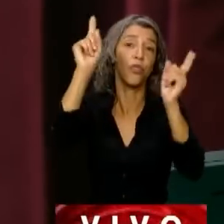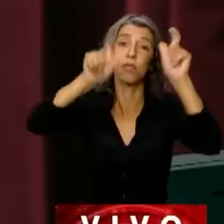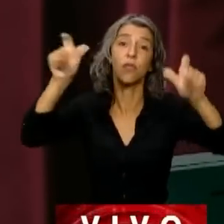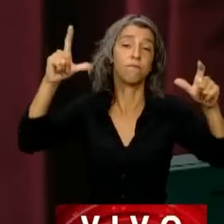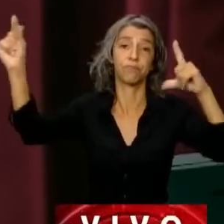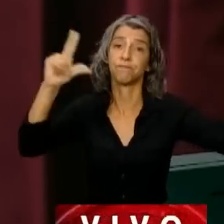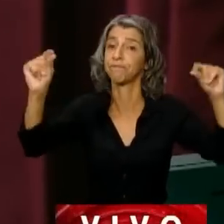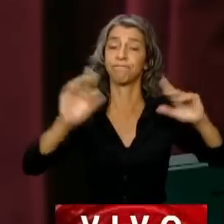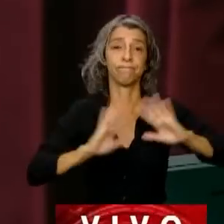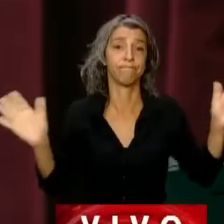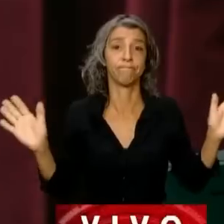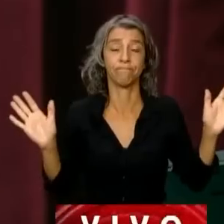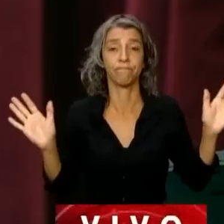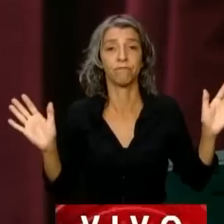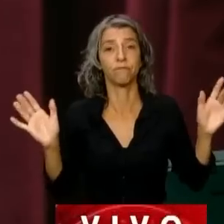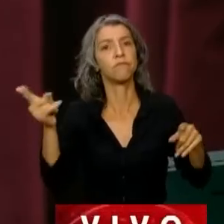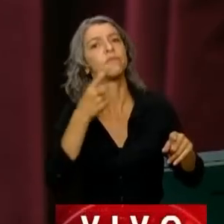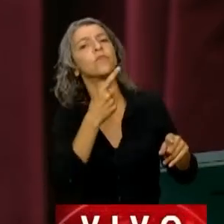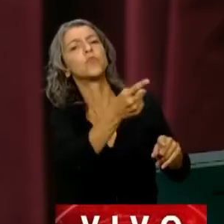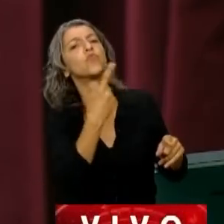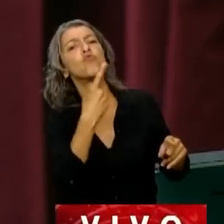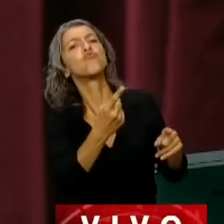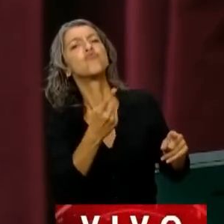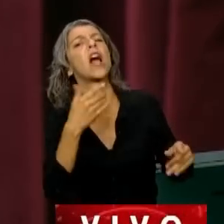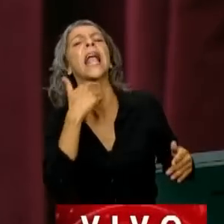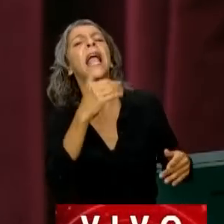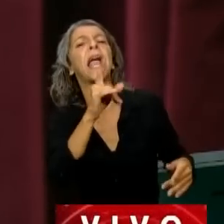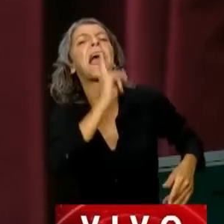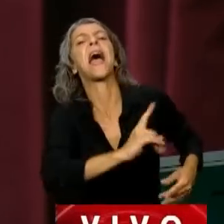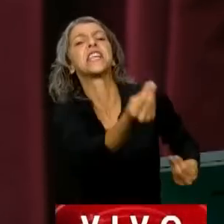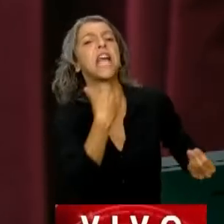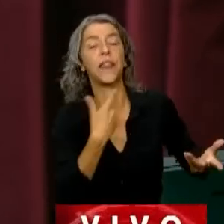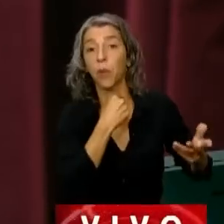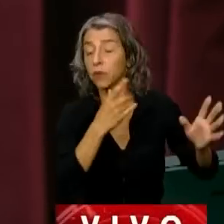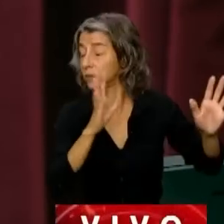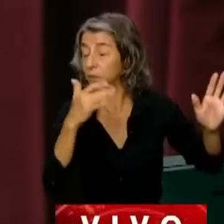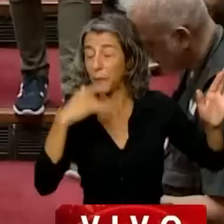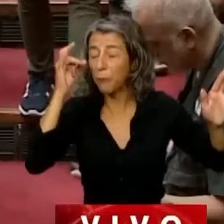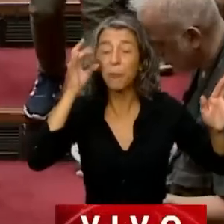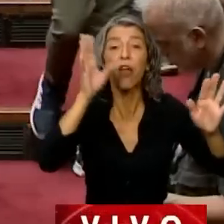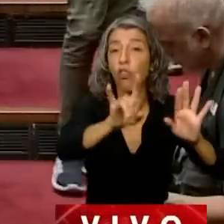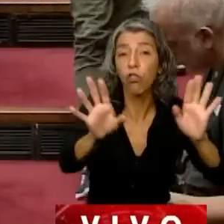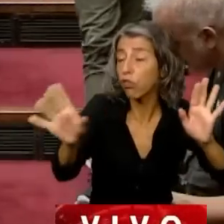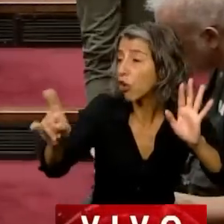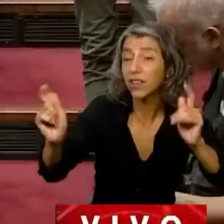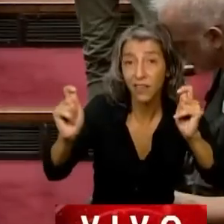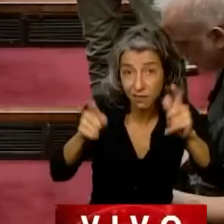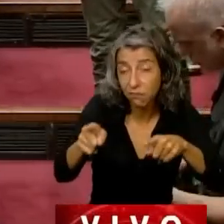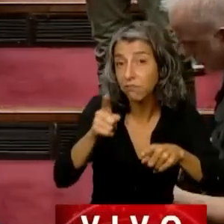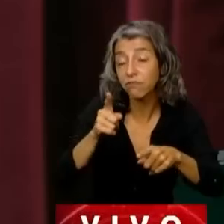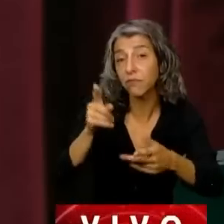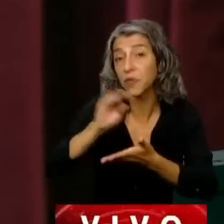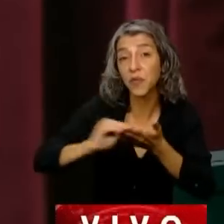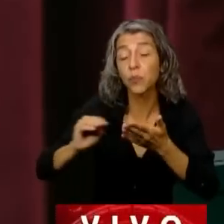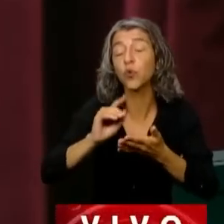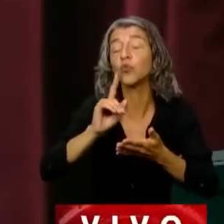¿Quiere una interrupción, diputado Tailade? ¿Quiere una interrupción? ¿Solicito una interrupción? Entonces lo que les pido es que tratemos de